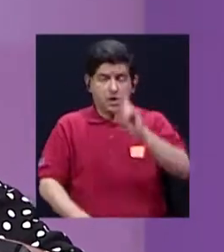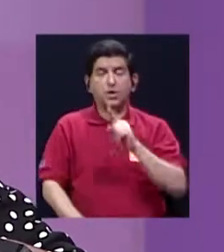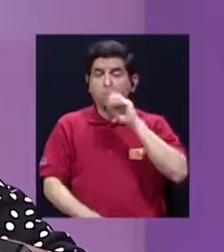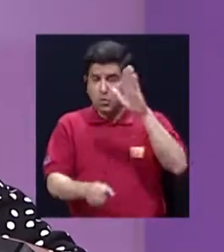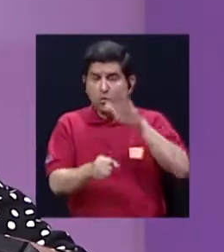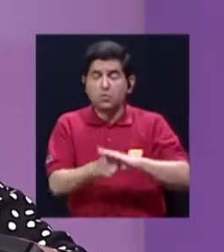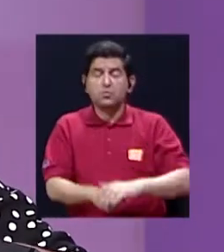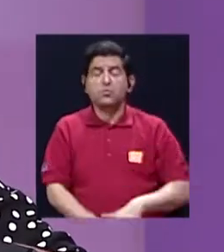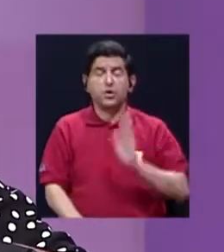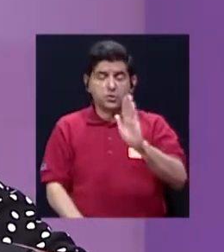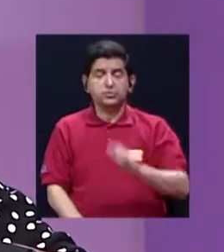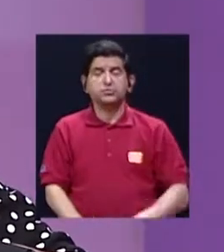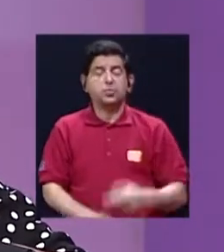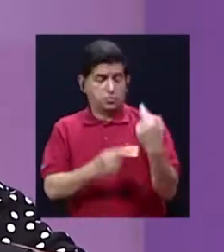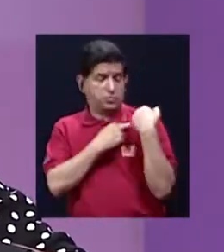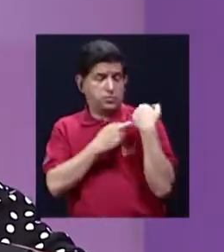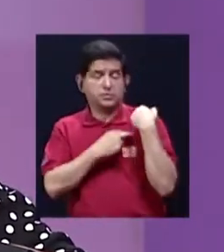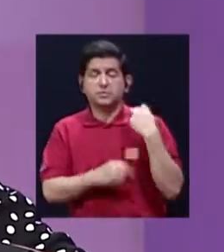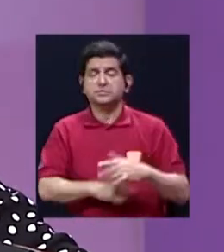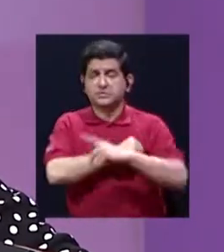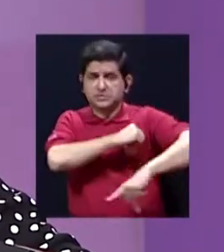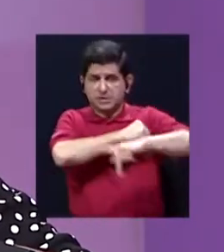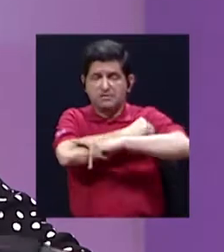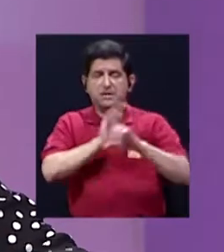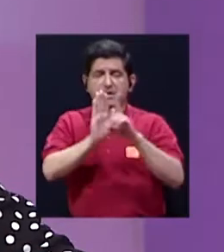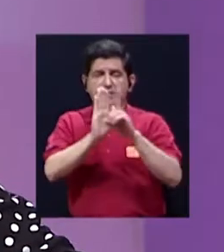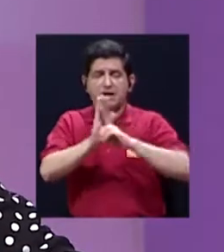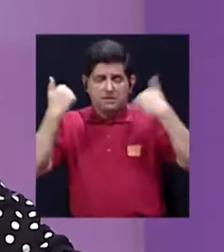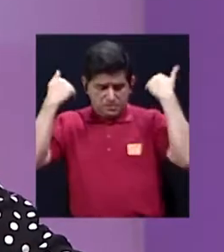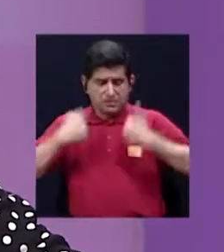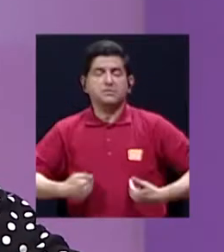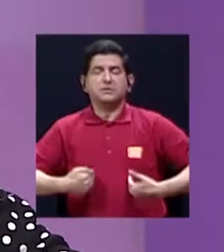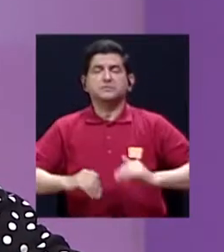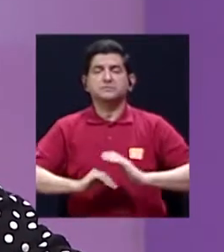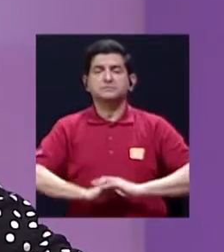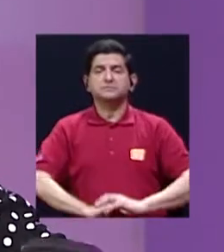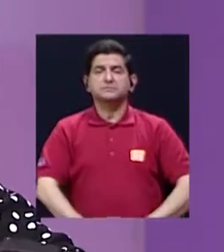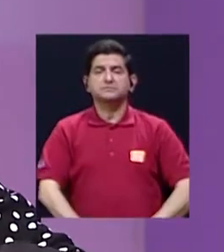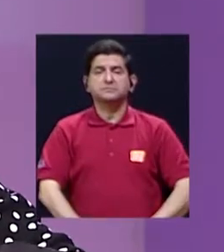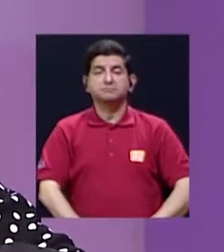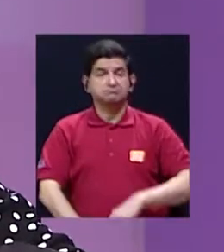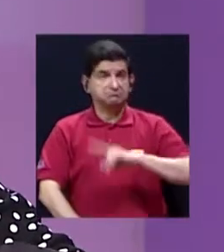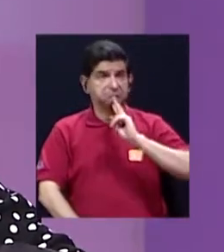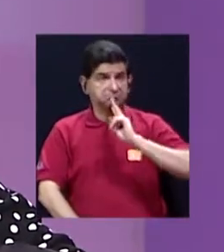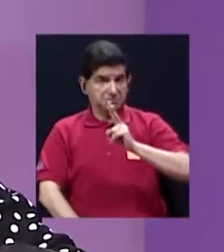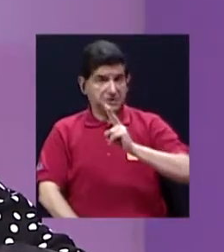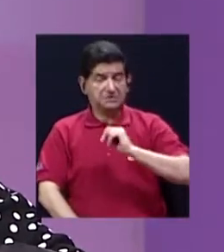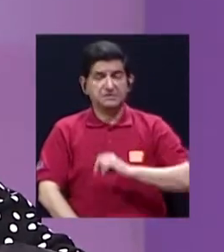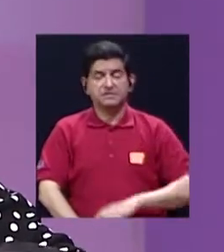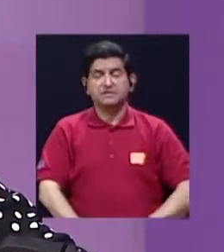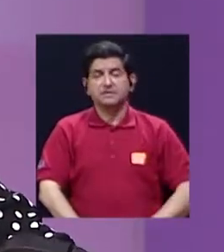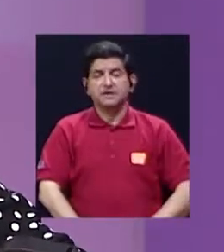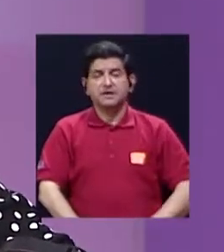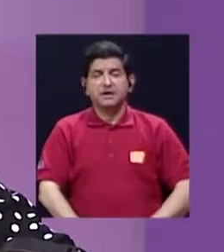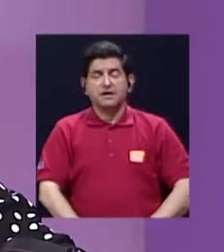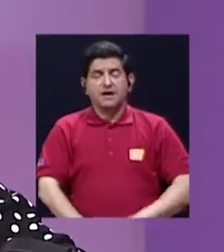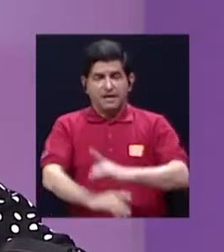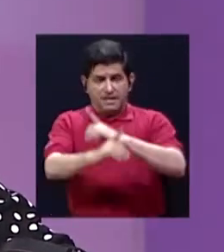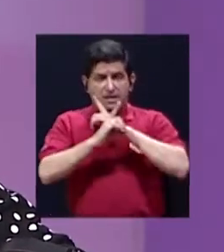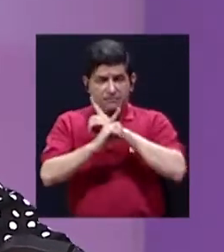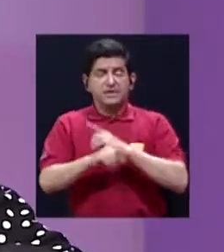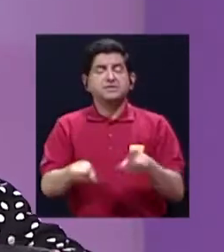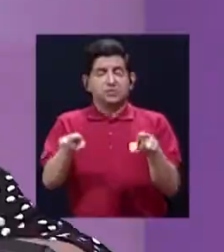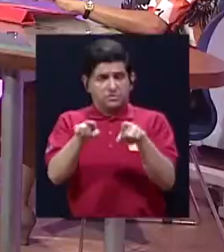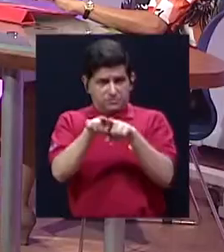sus obligaciones como Estado en materia de derechos humanos, ¿verdad? Y lo cierto es que la Defensoría